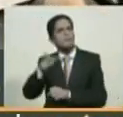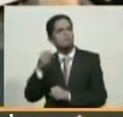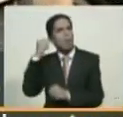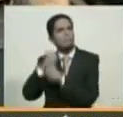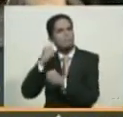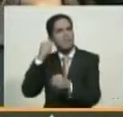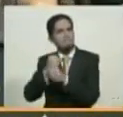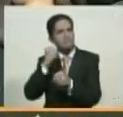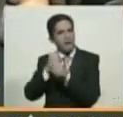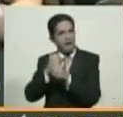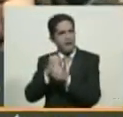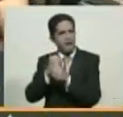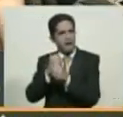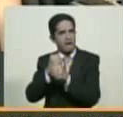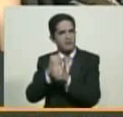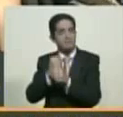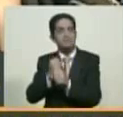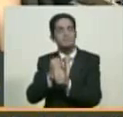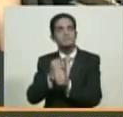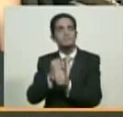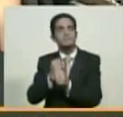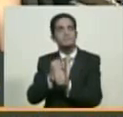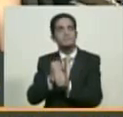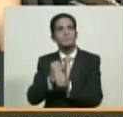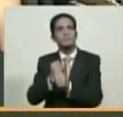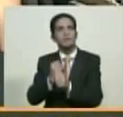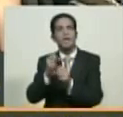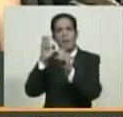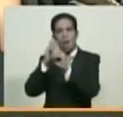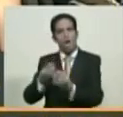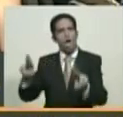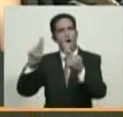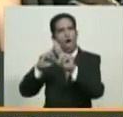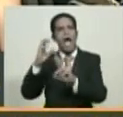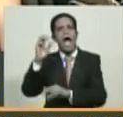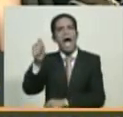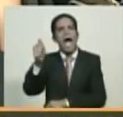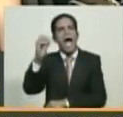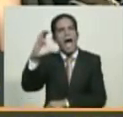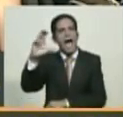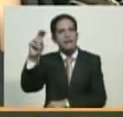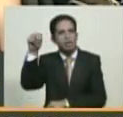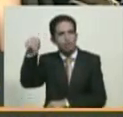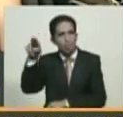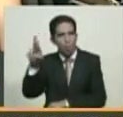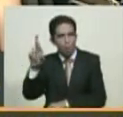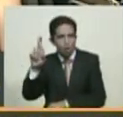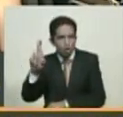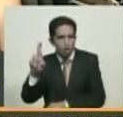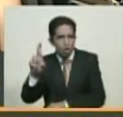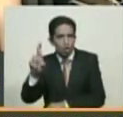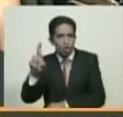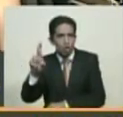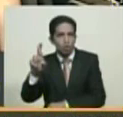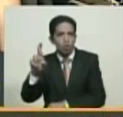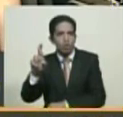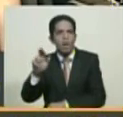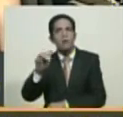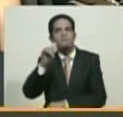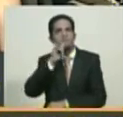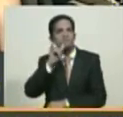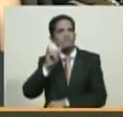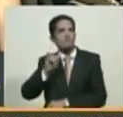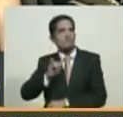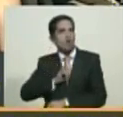la Organización Internacional para las Migraciones han ellos hecho valer como propias